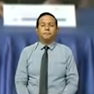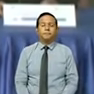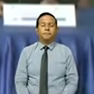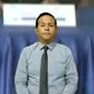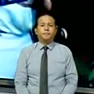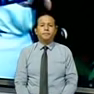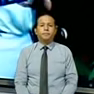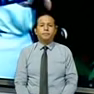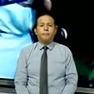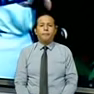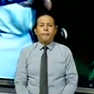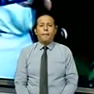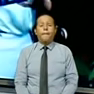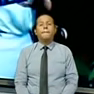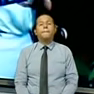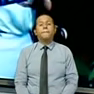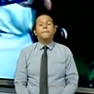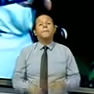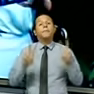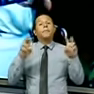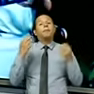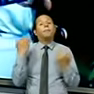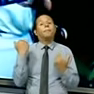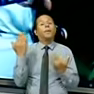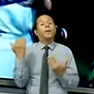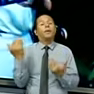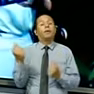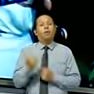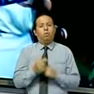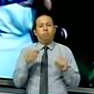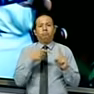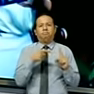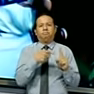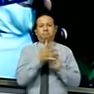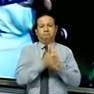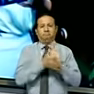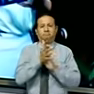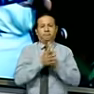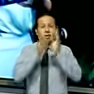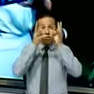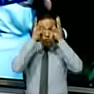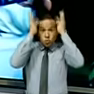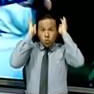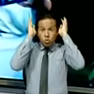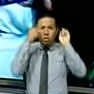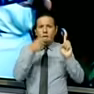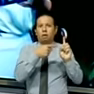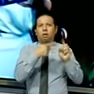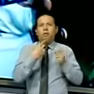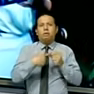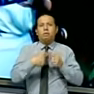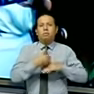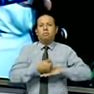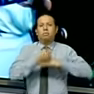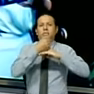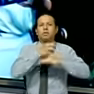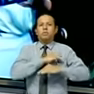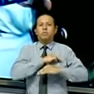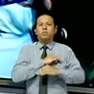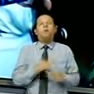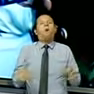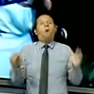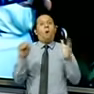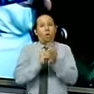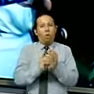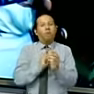Casamen. En el ámbito político, Jorge Yunda regresó este viernes al Palacio Municipal para ocupar el puesto de alcalde de